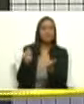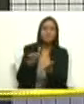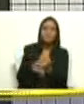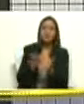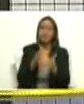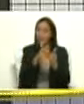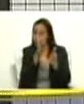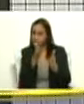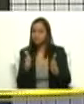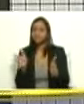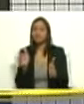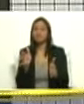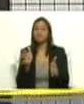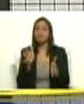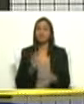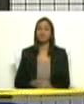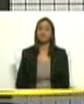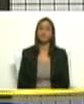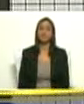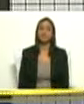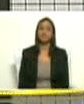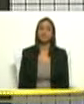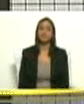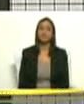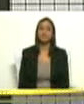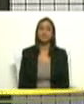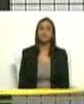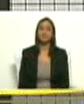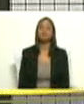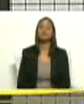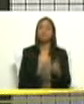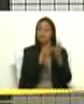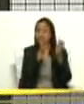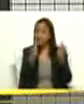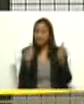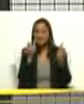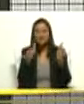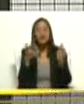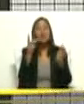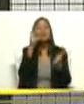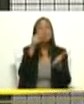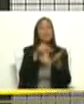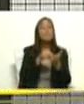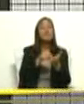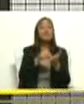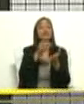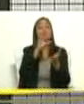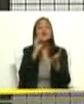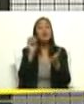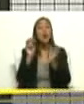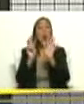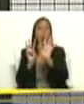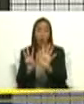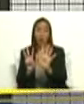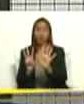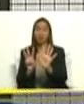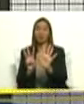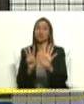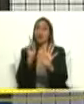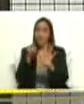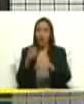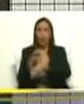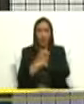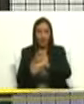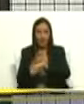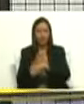de octubre 2008 año viesto victoria de recuperación gobernación